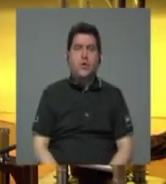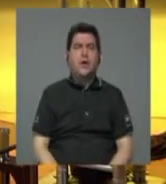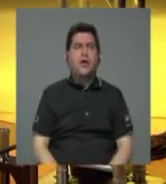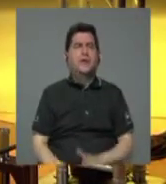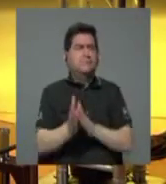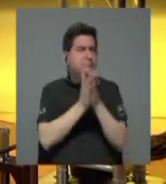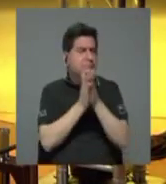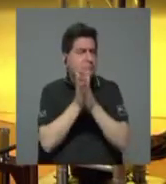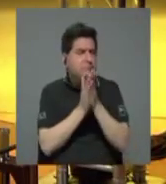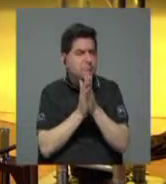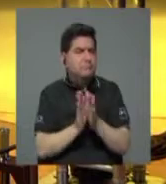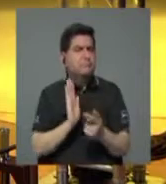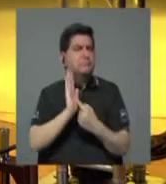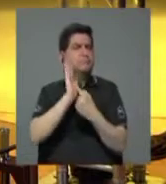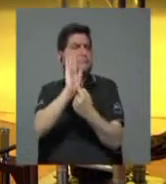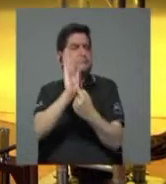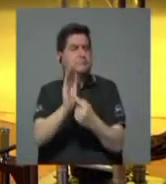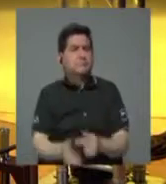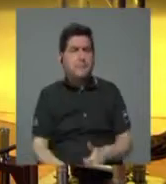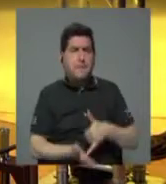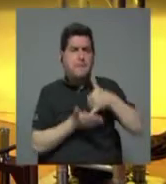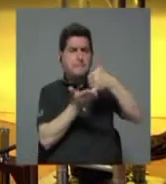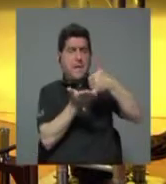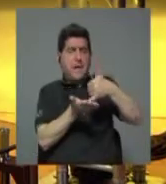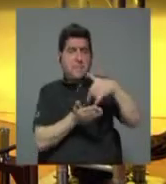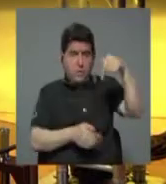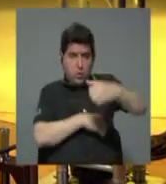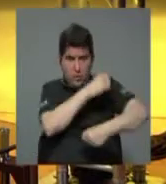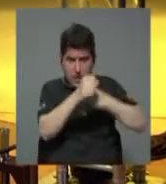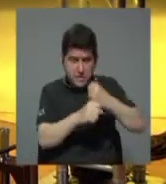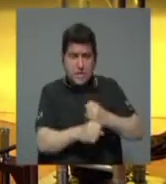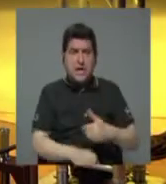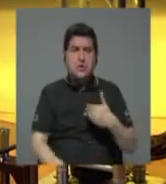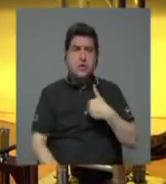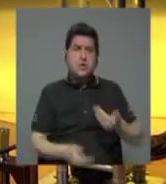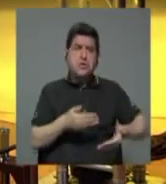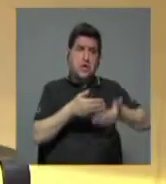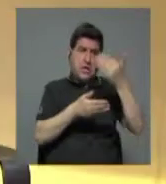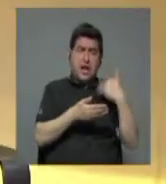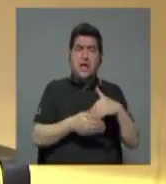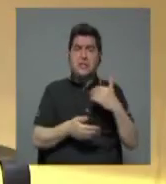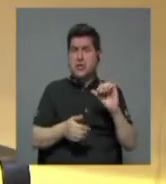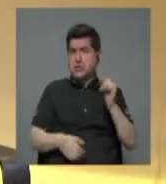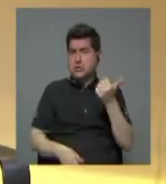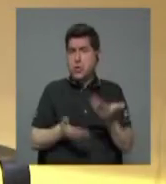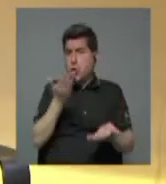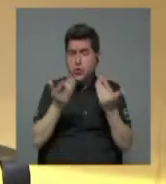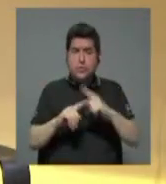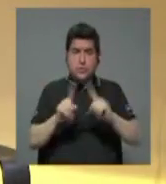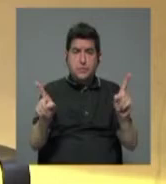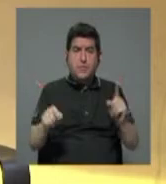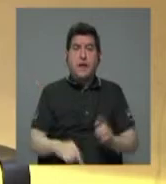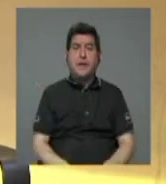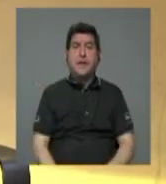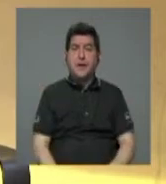podemos aprovechar para destacar el premio que este año, y debe haber tenido algunos otros premios, pero el que